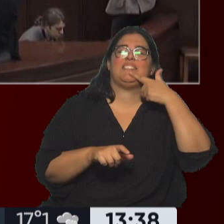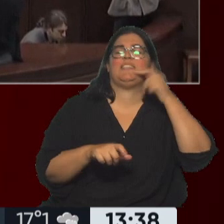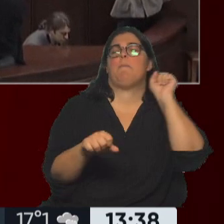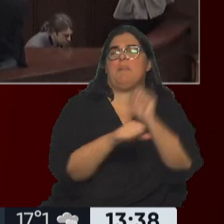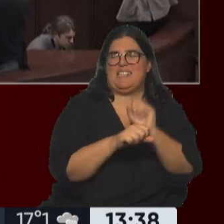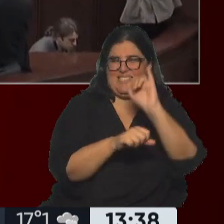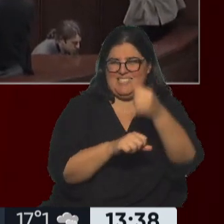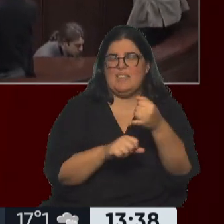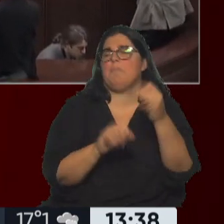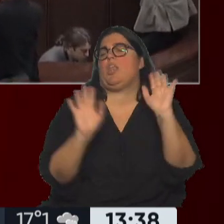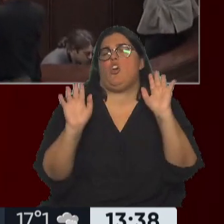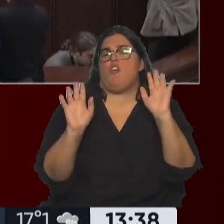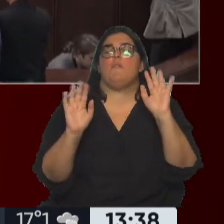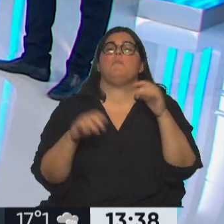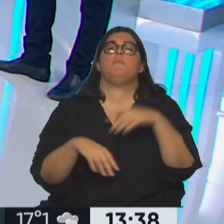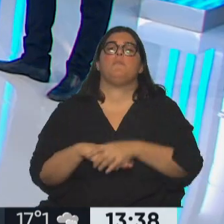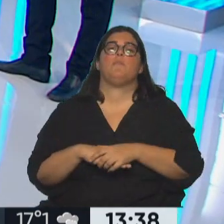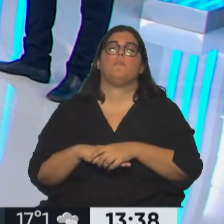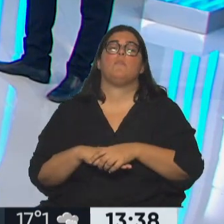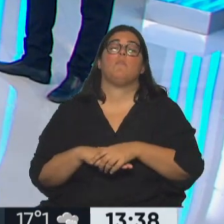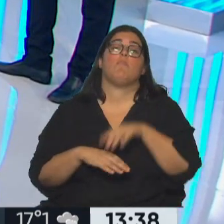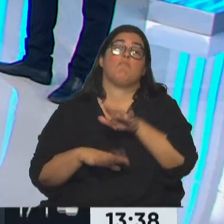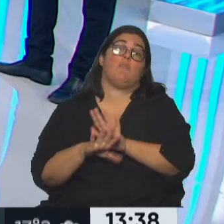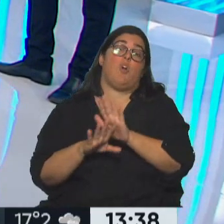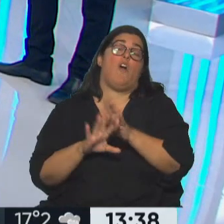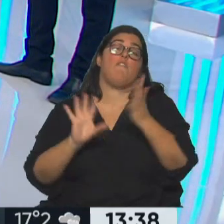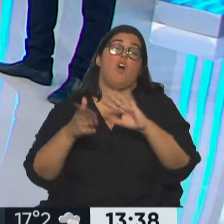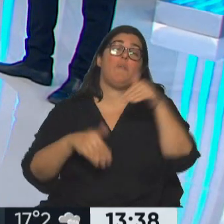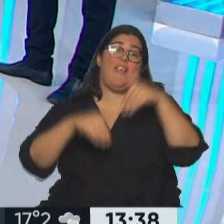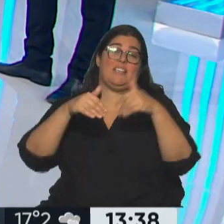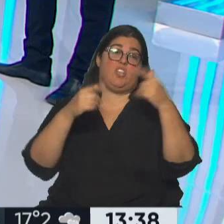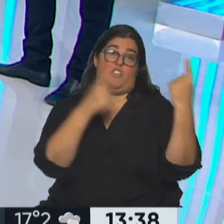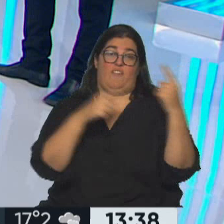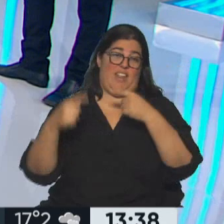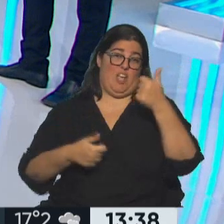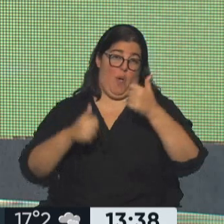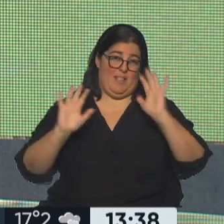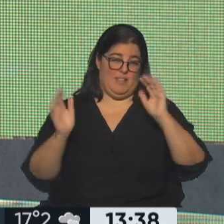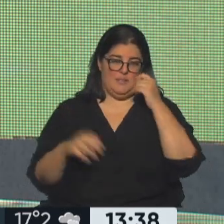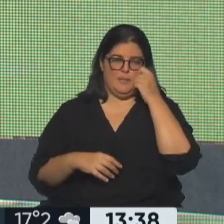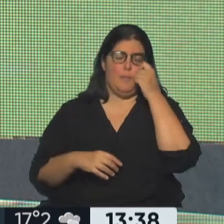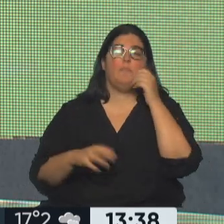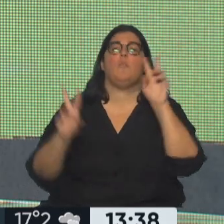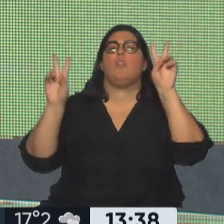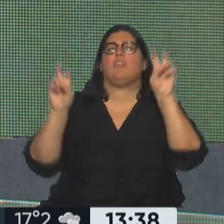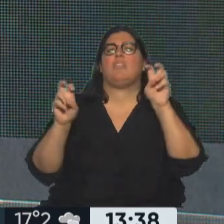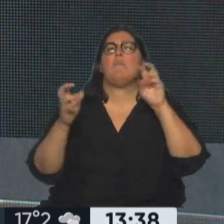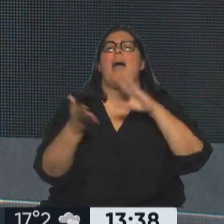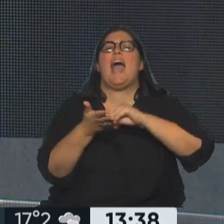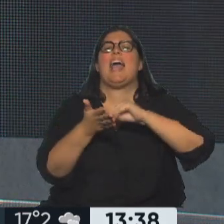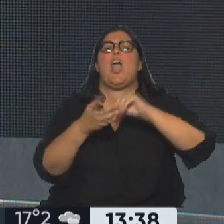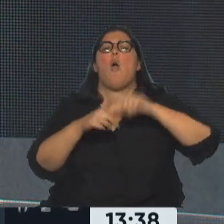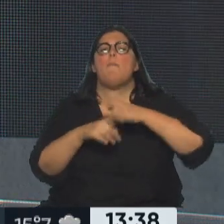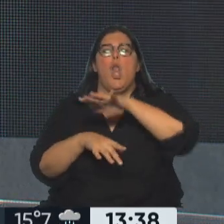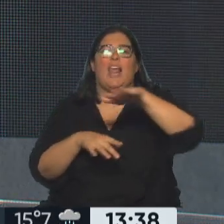ganar, ¿no? Lo cual eso ya hace que la competencia sea distinta. Bueno, a nivel geopolítico, creo que para